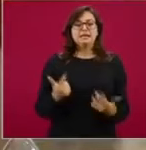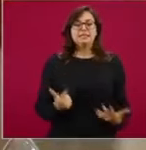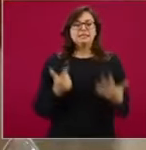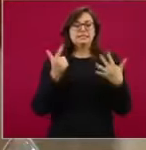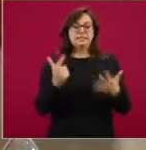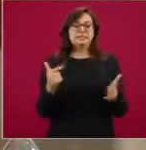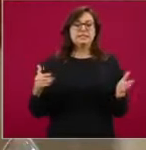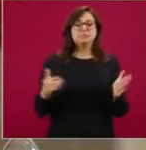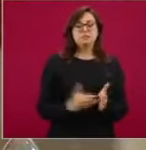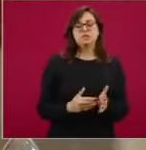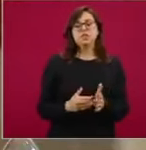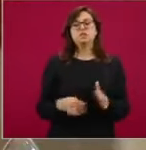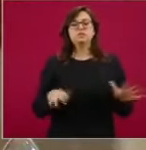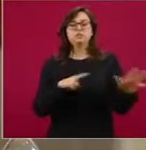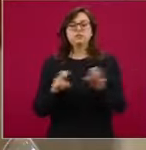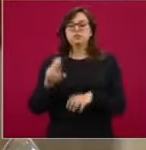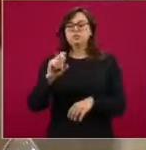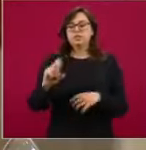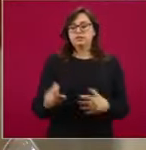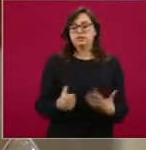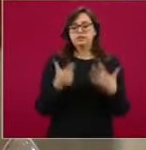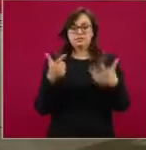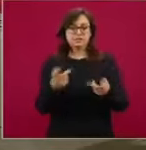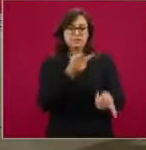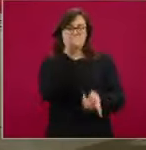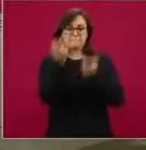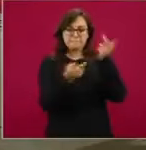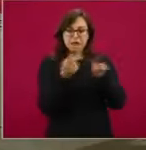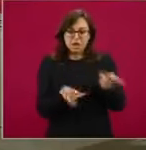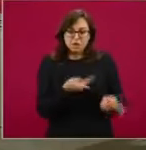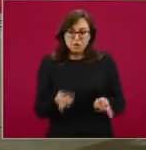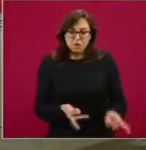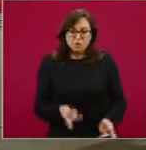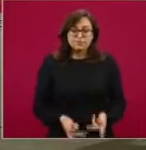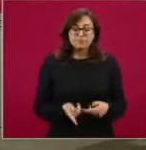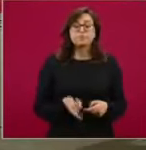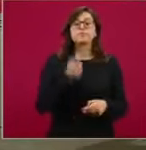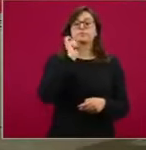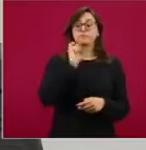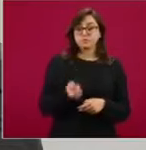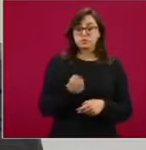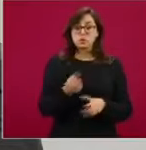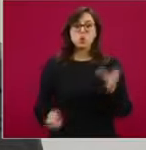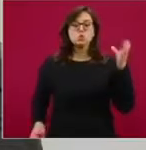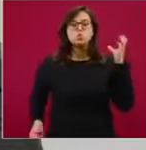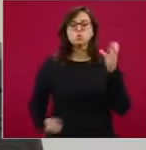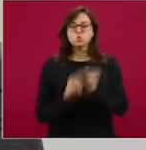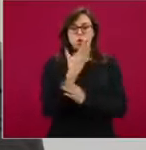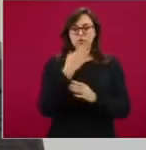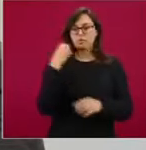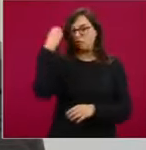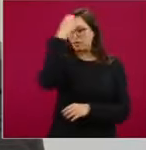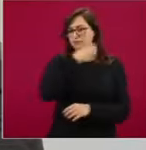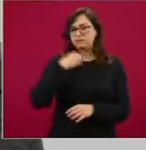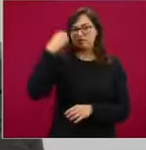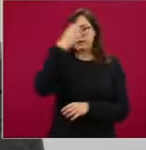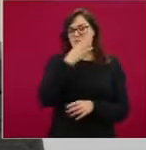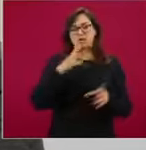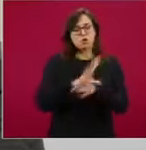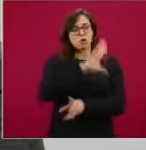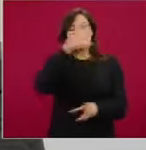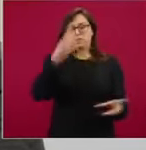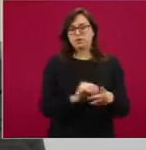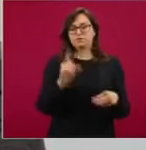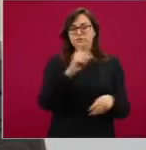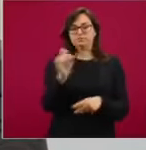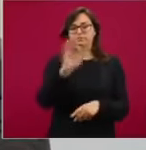7.937 nuevos reactivos. Esto significa que este examen es un examen totalmente nuevo. En años